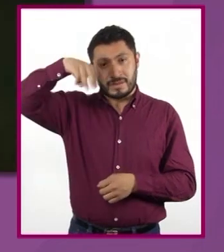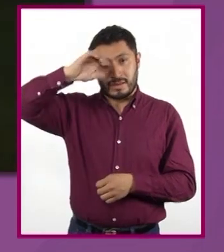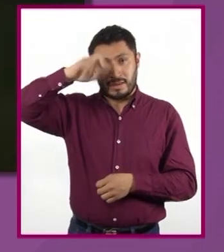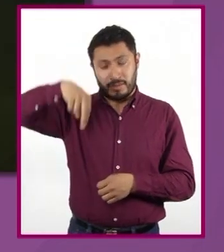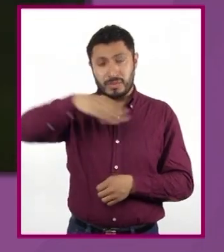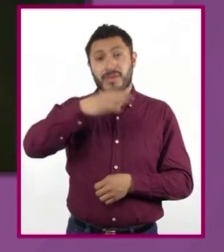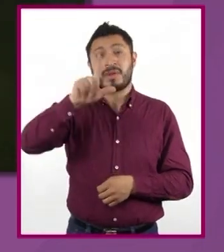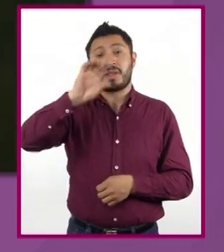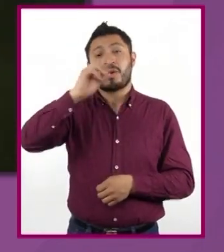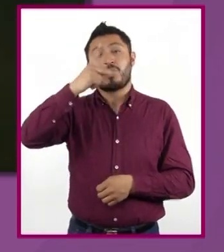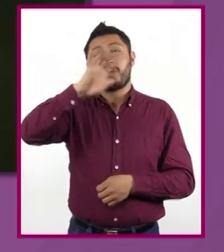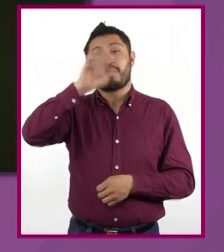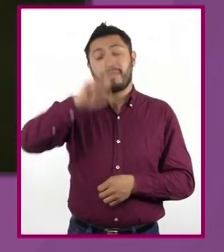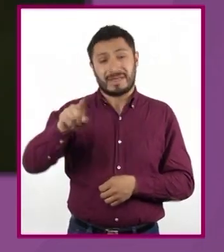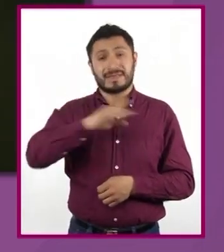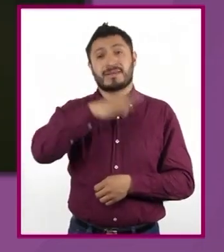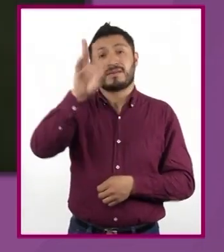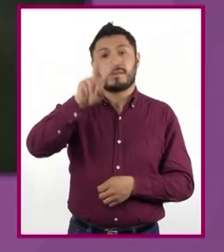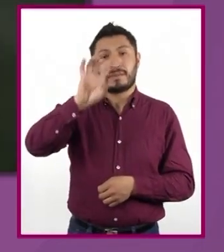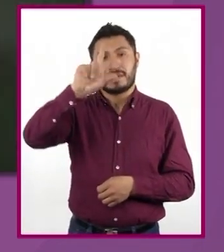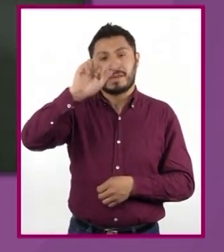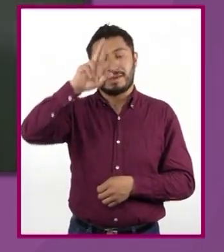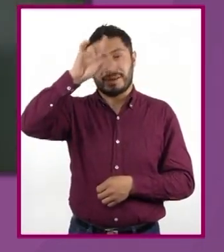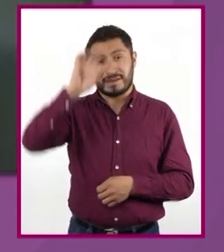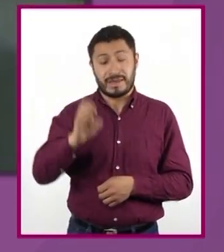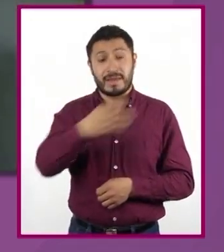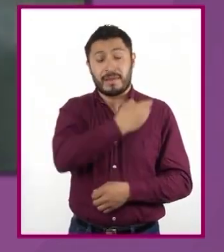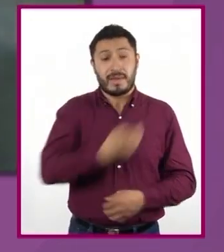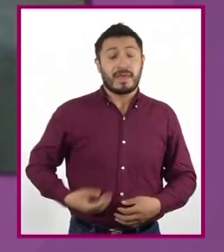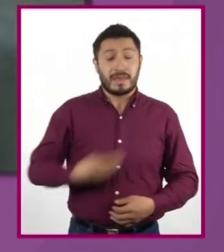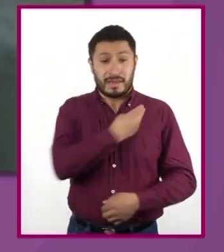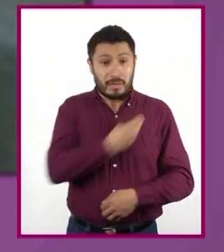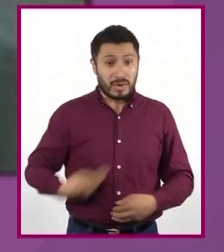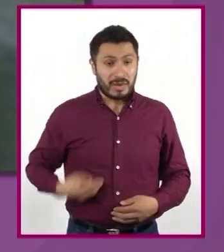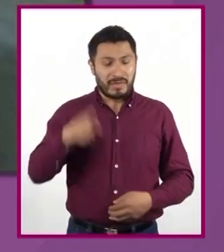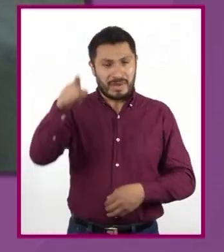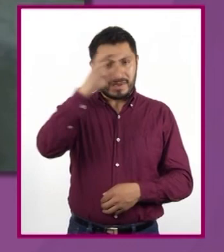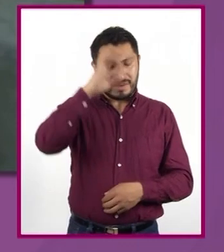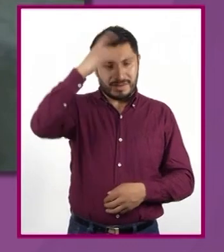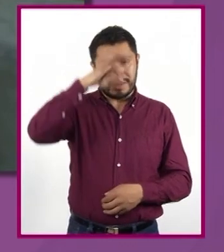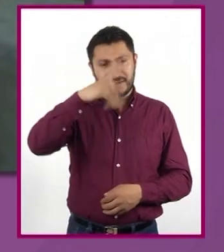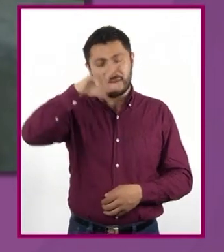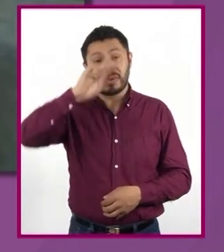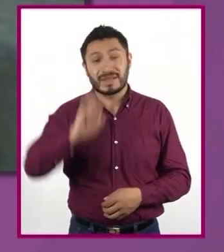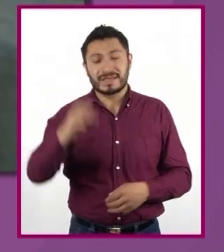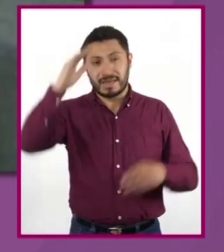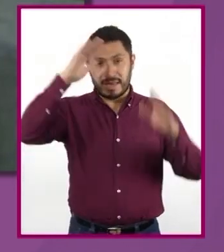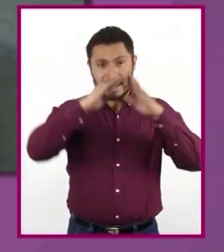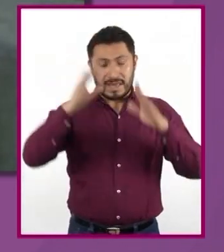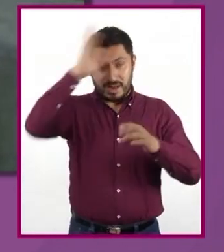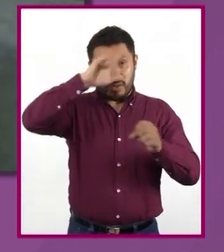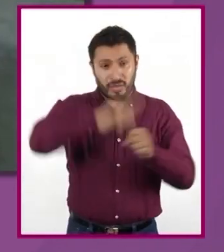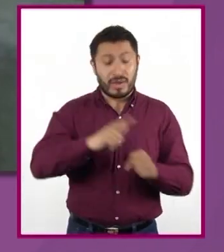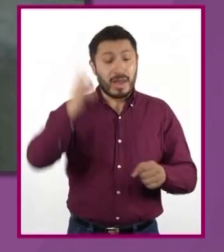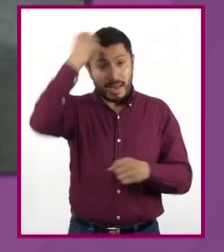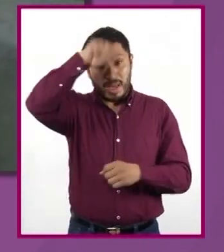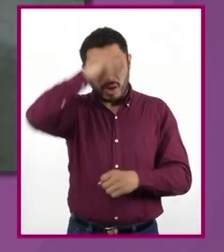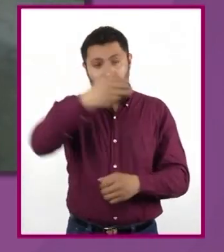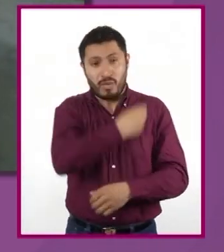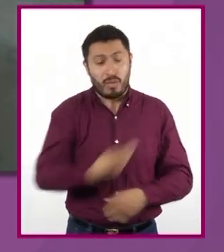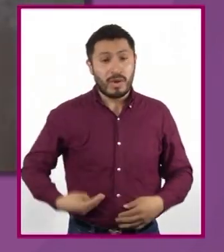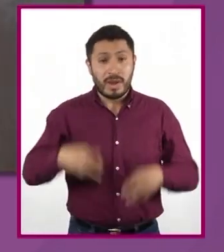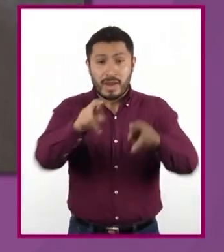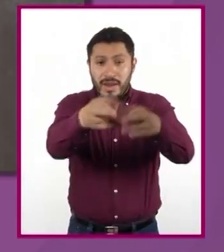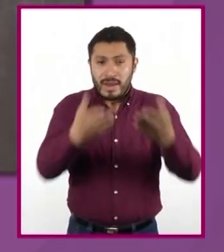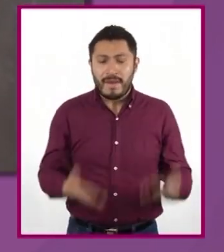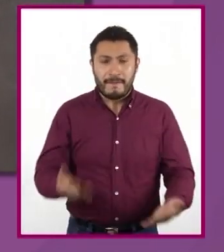Velarde, la Presidencia Municipal de Chalchihuites, Casa de Cultura y Turismo Municipal, te